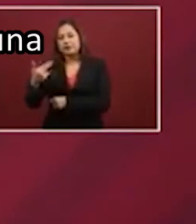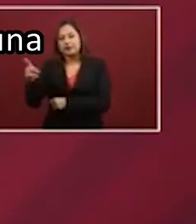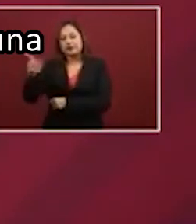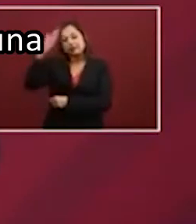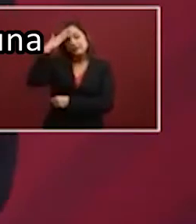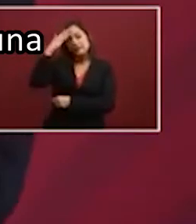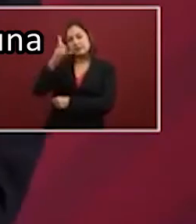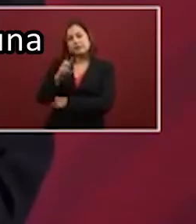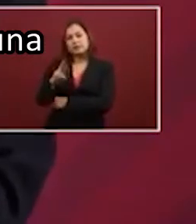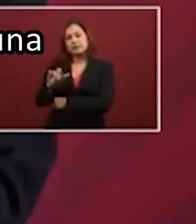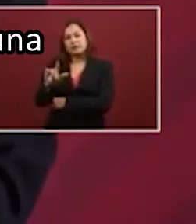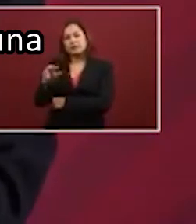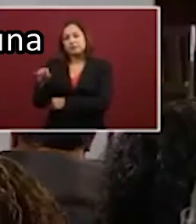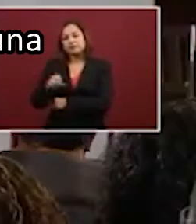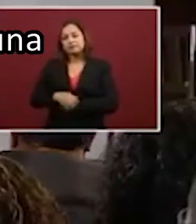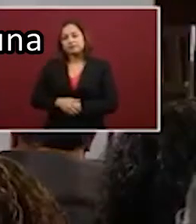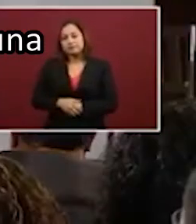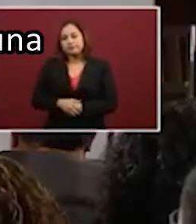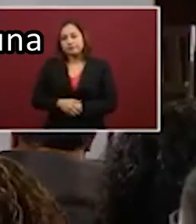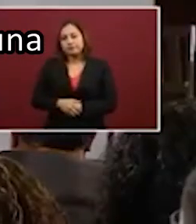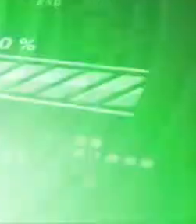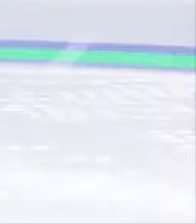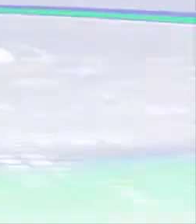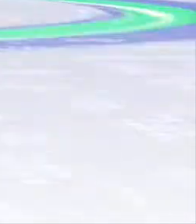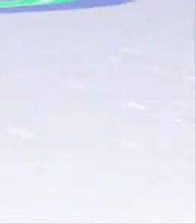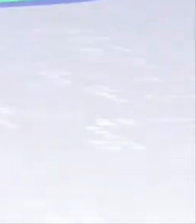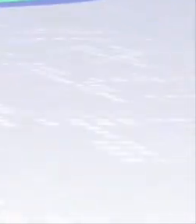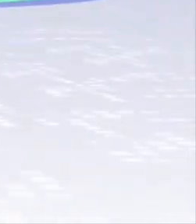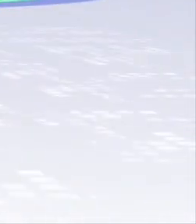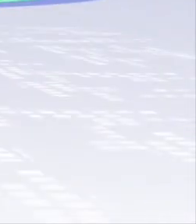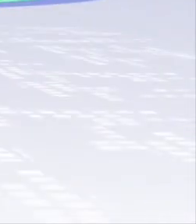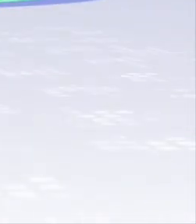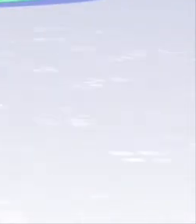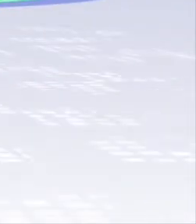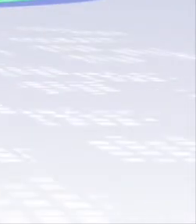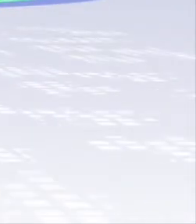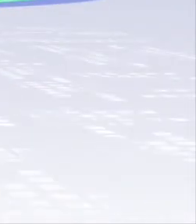porque esa es la disposición del gobierno de México. Noticieros Teleurbano.